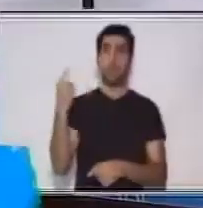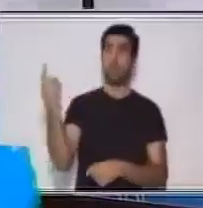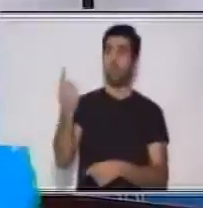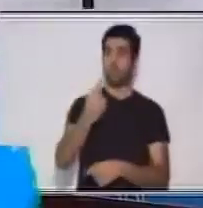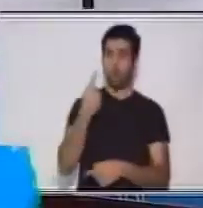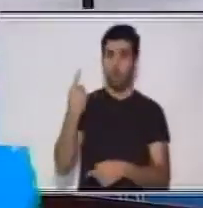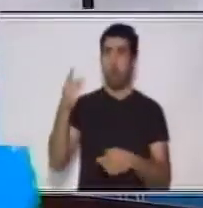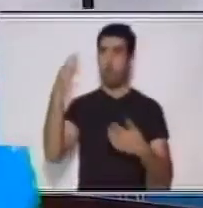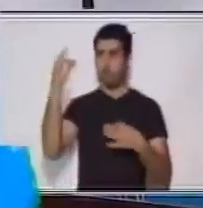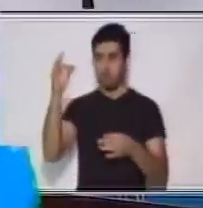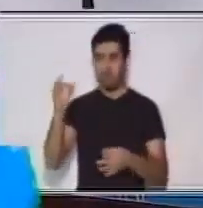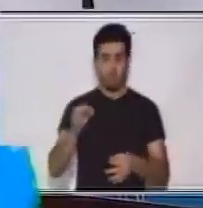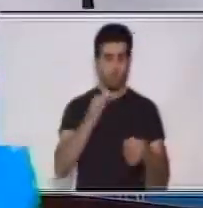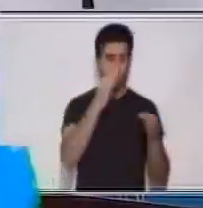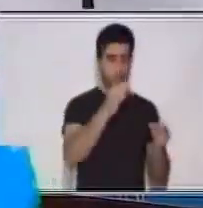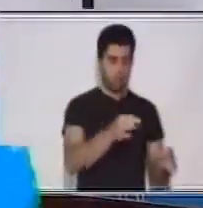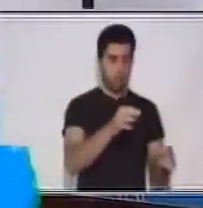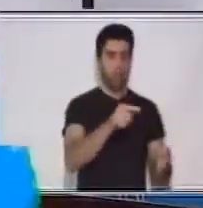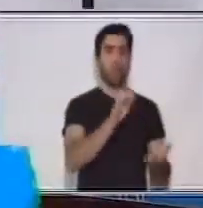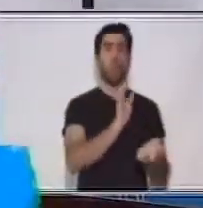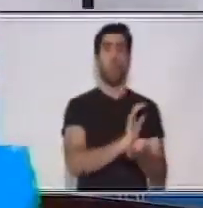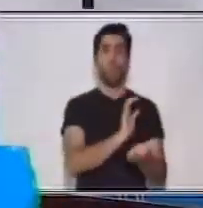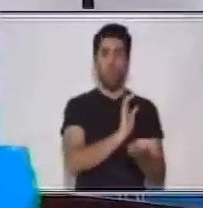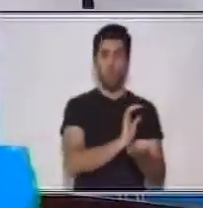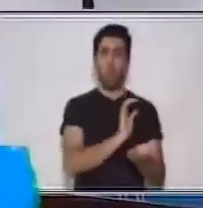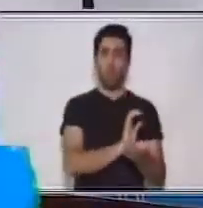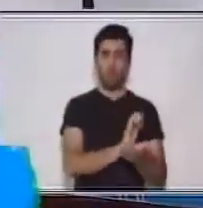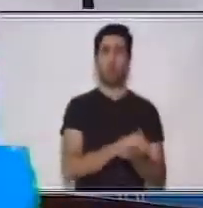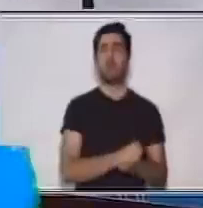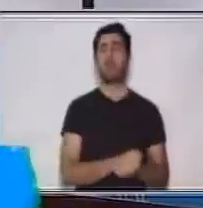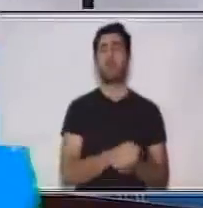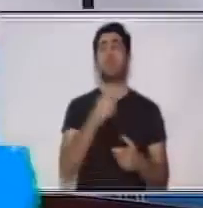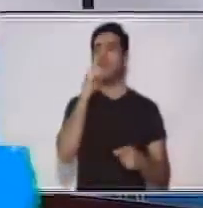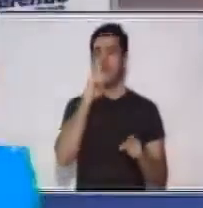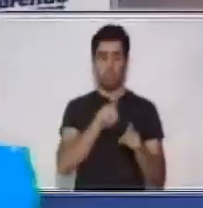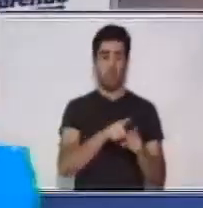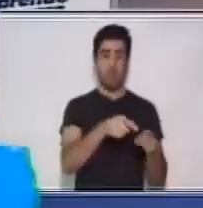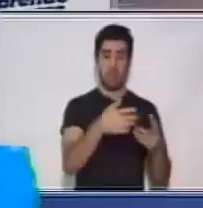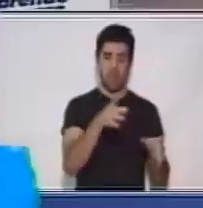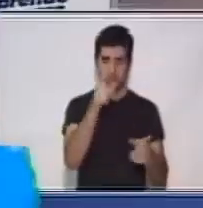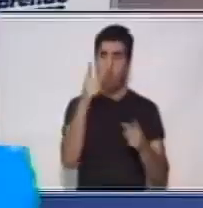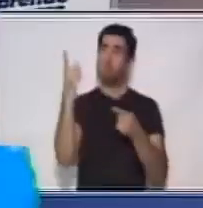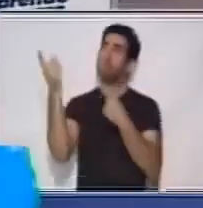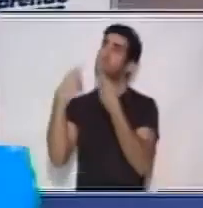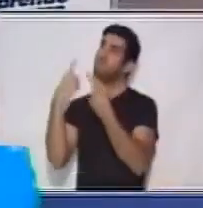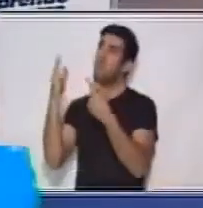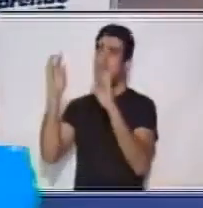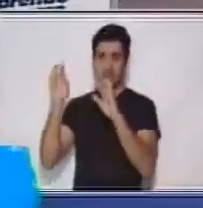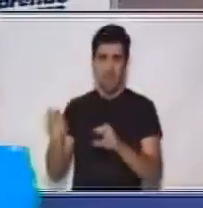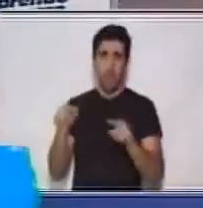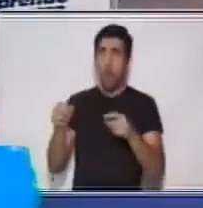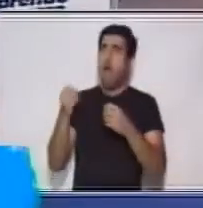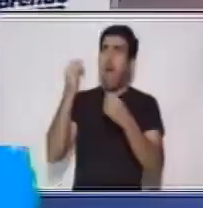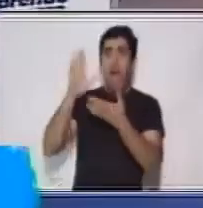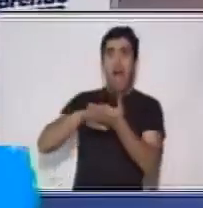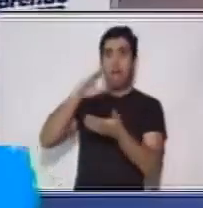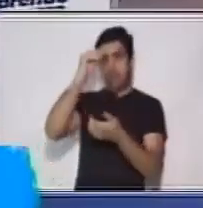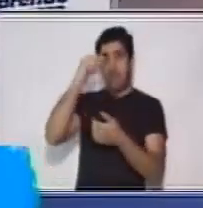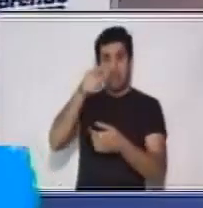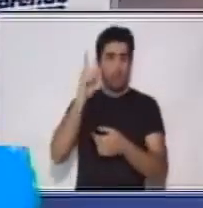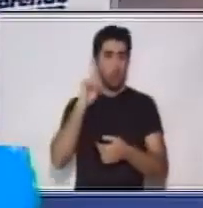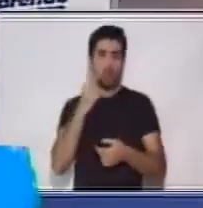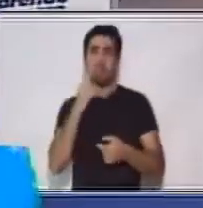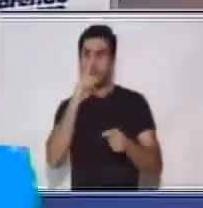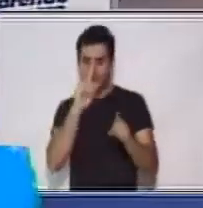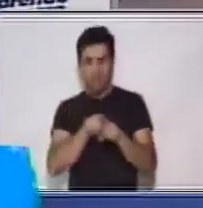y ejercicios en el portafolio de Aprendo en Casa y comenta con quienes estés qué fue lo que aprendimos hoy, características